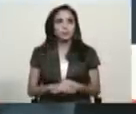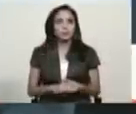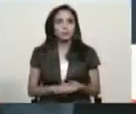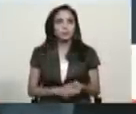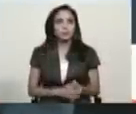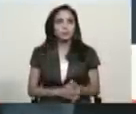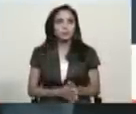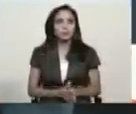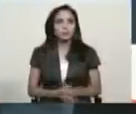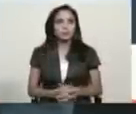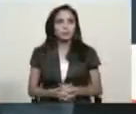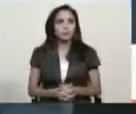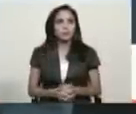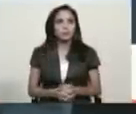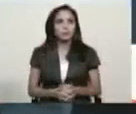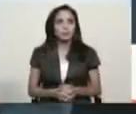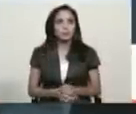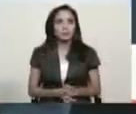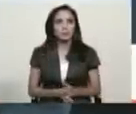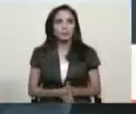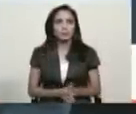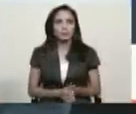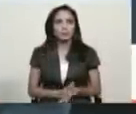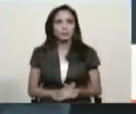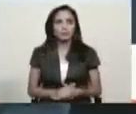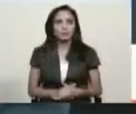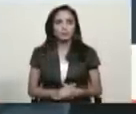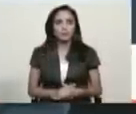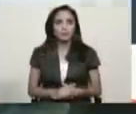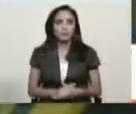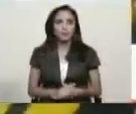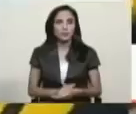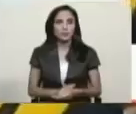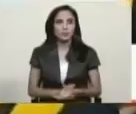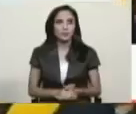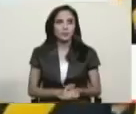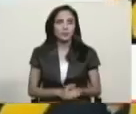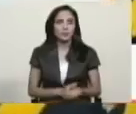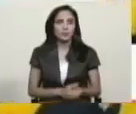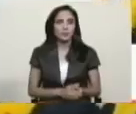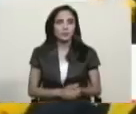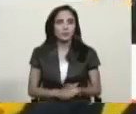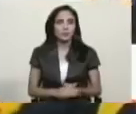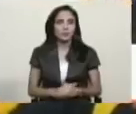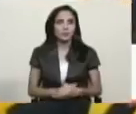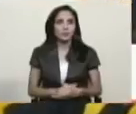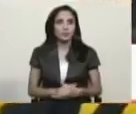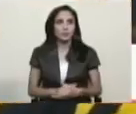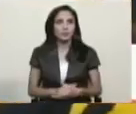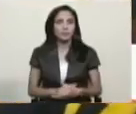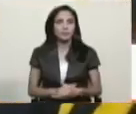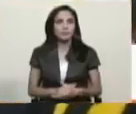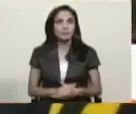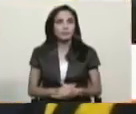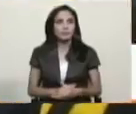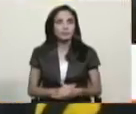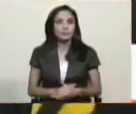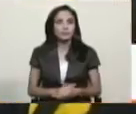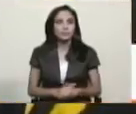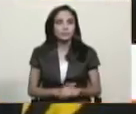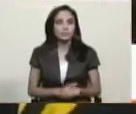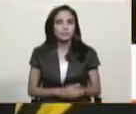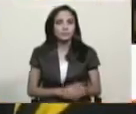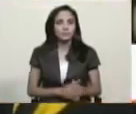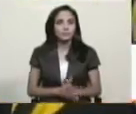Aprovecho para darles una clase de historia como despedida a todos ustedes que se van a su país,